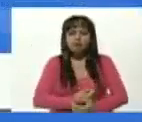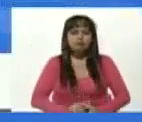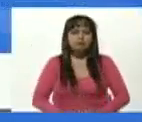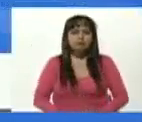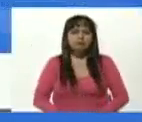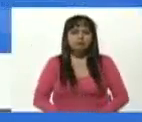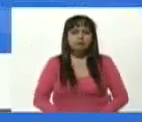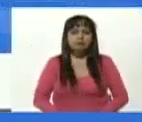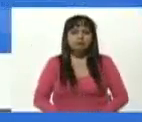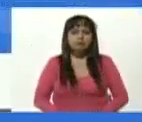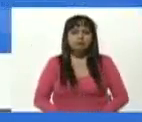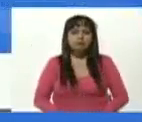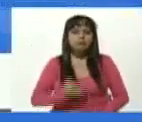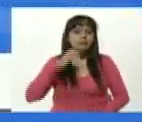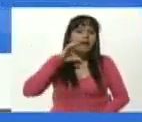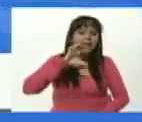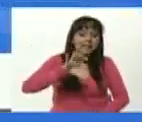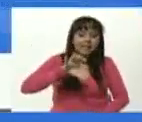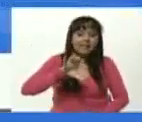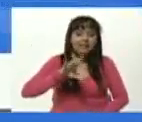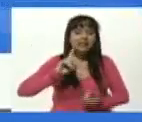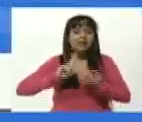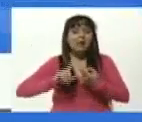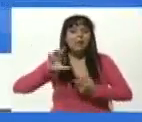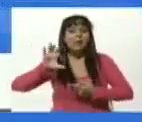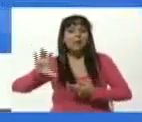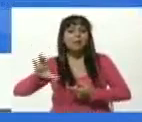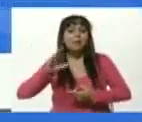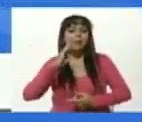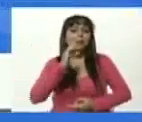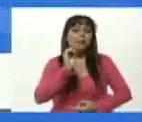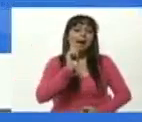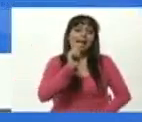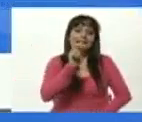País, patria, amor. Amor por lo nuestro.